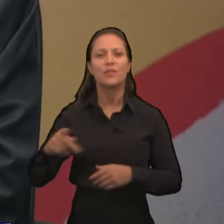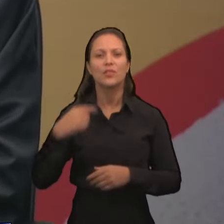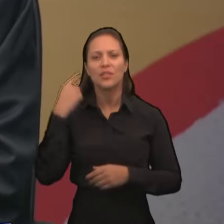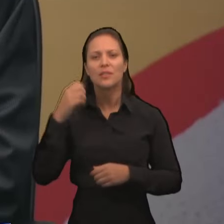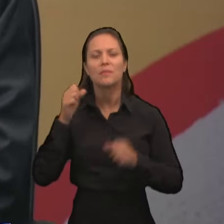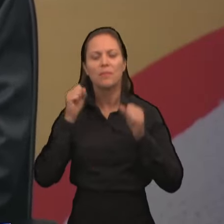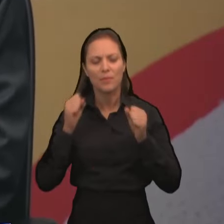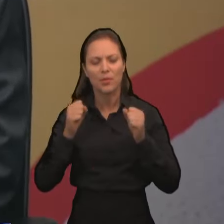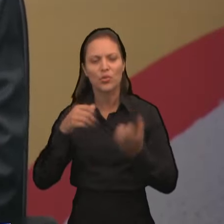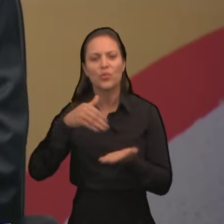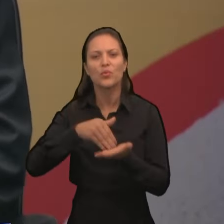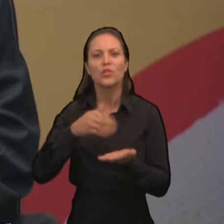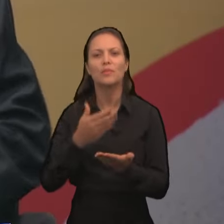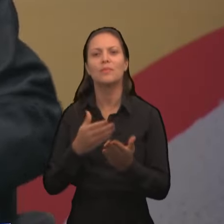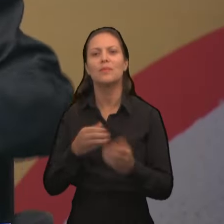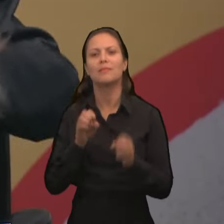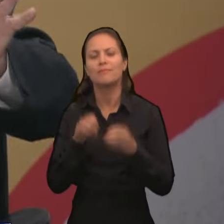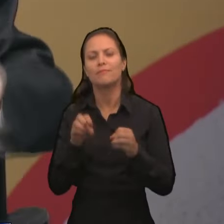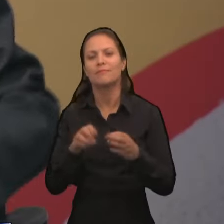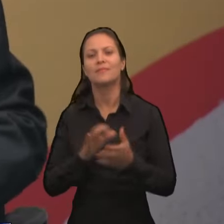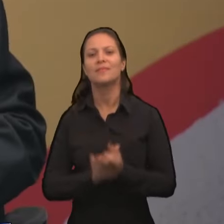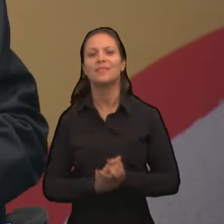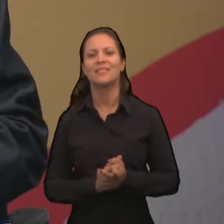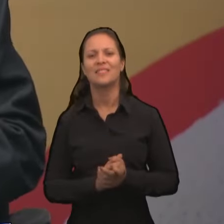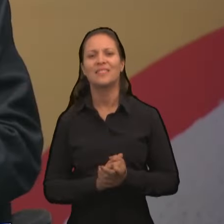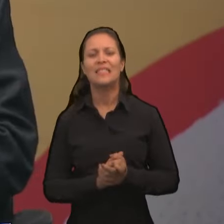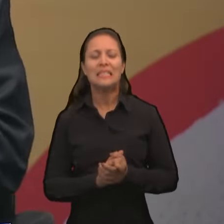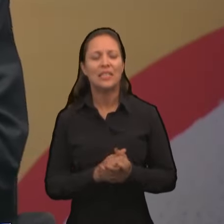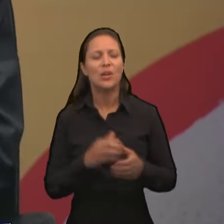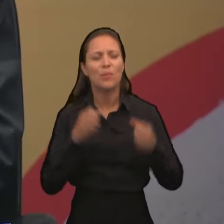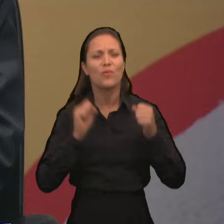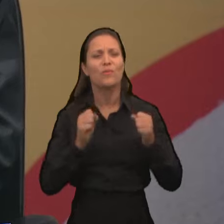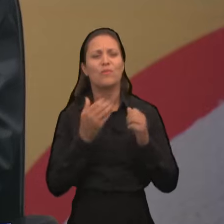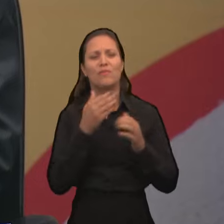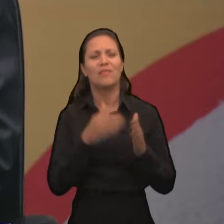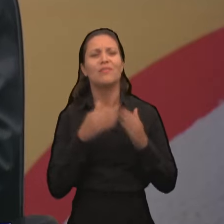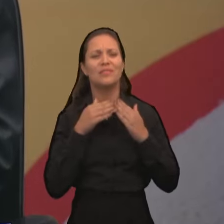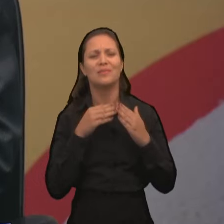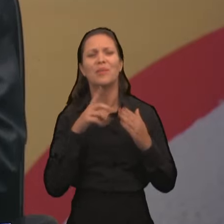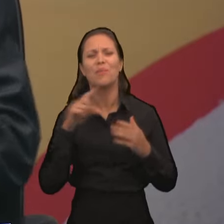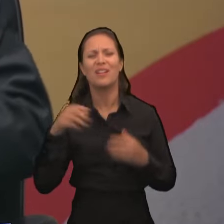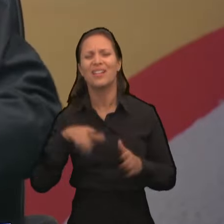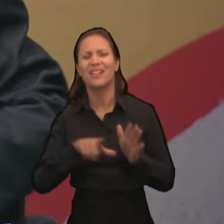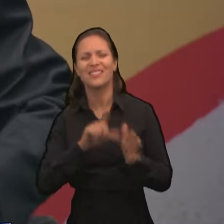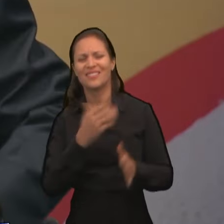última clase. Concedido. El ciudadano dijo, quiero que me lleve antes de que estos dos empiecen a hablar.